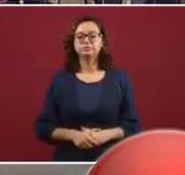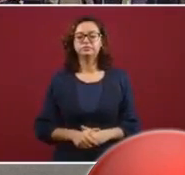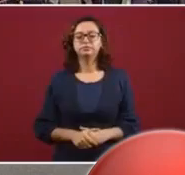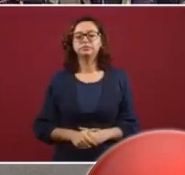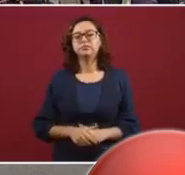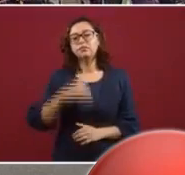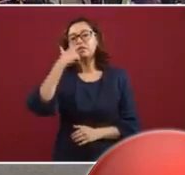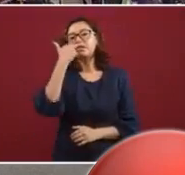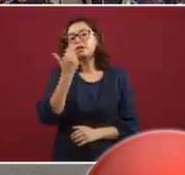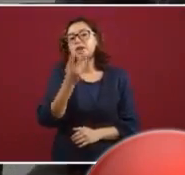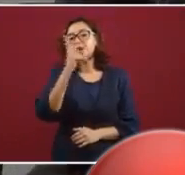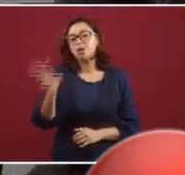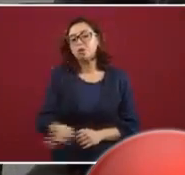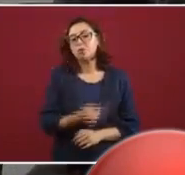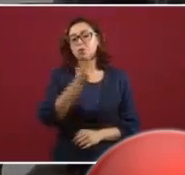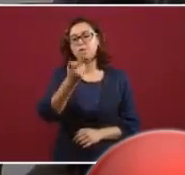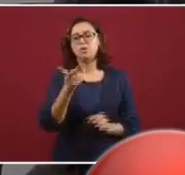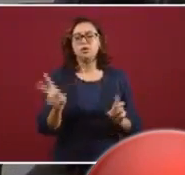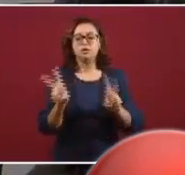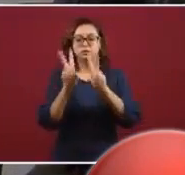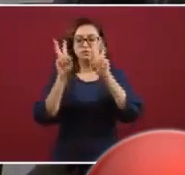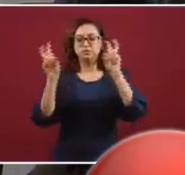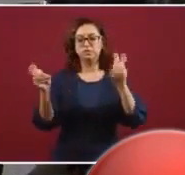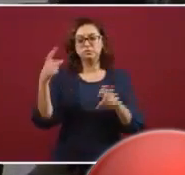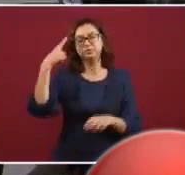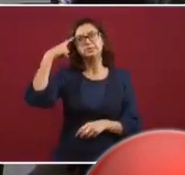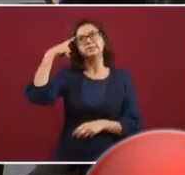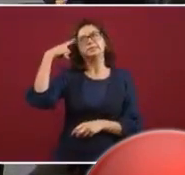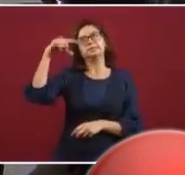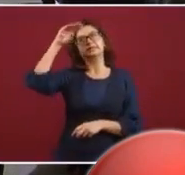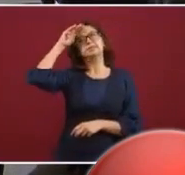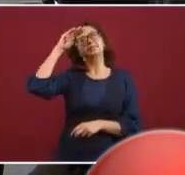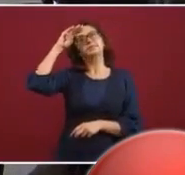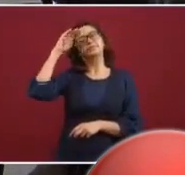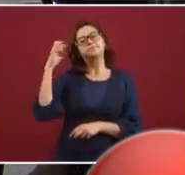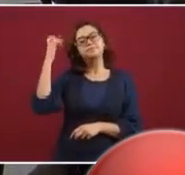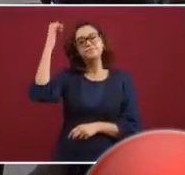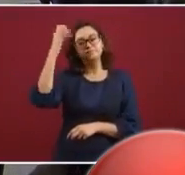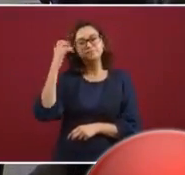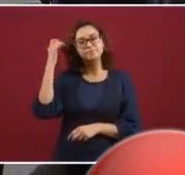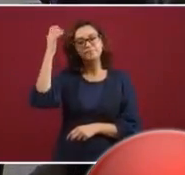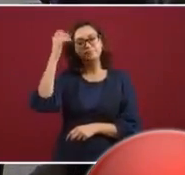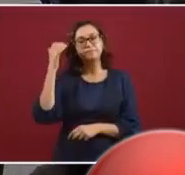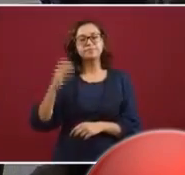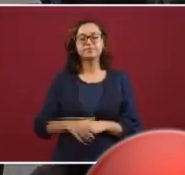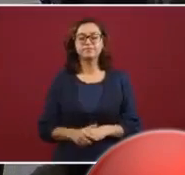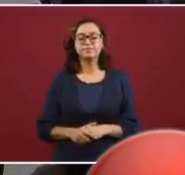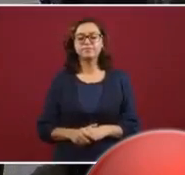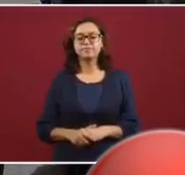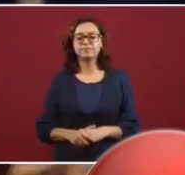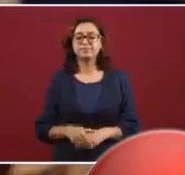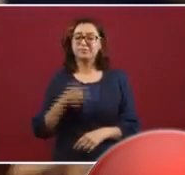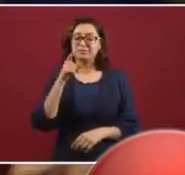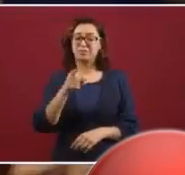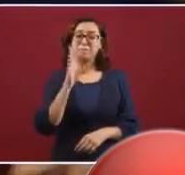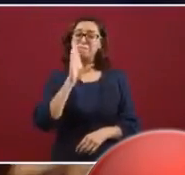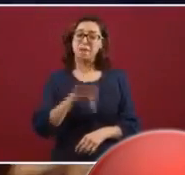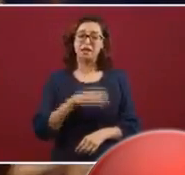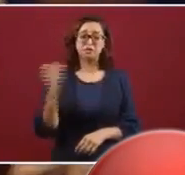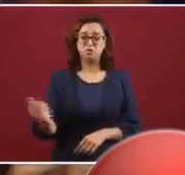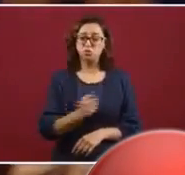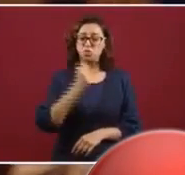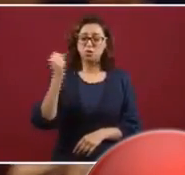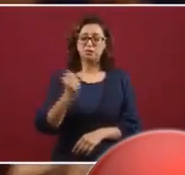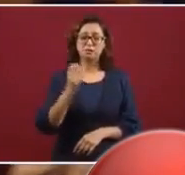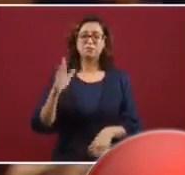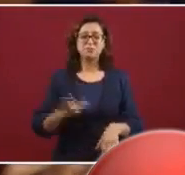quisiera preguntarle un tema reflexivo. ¿Le tocó bailar con la más fea, presidente? Luego